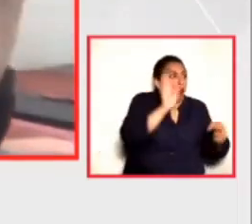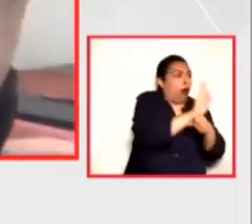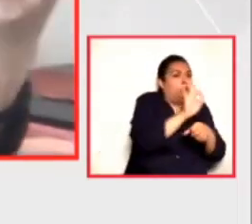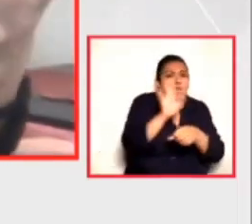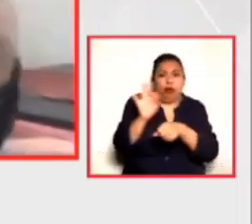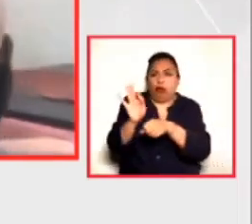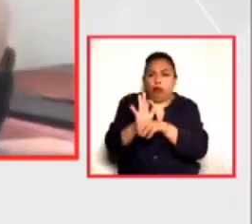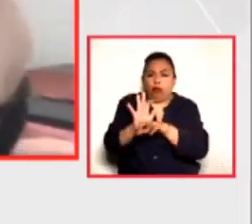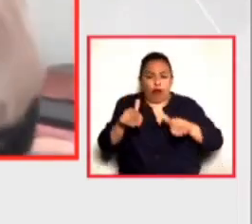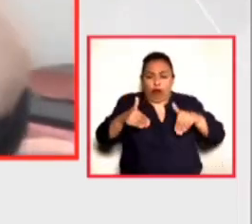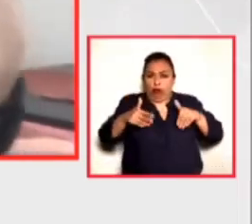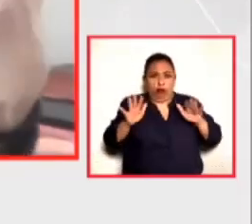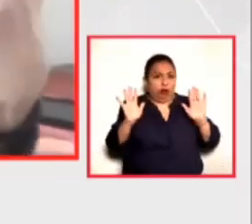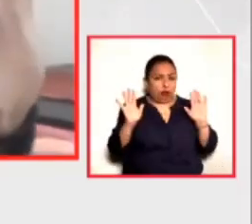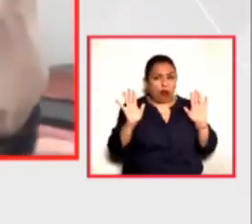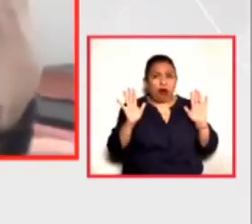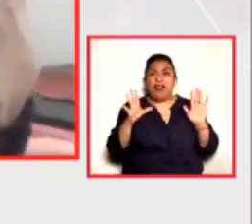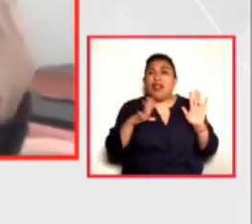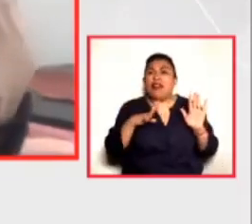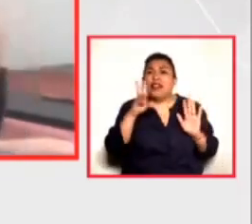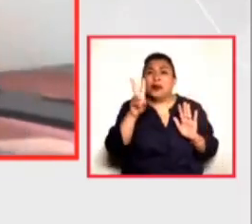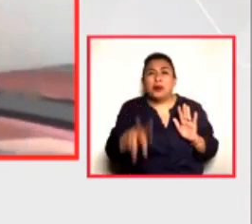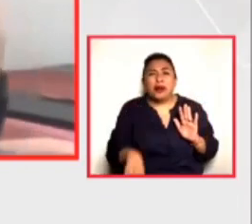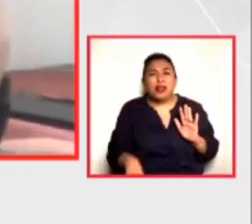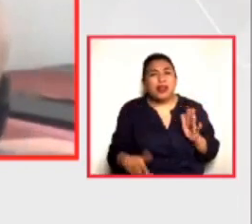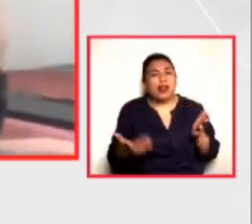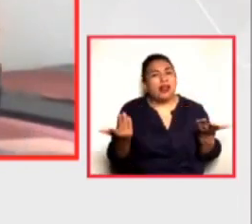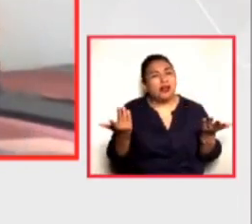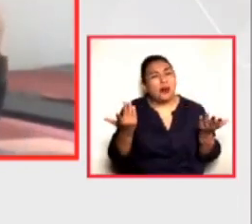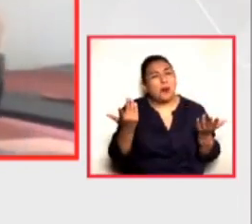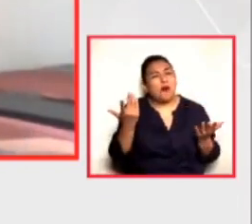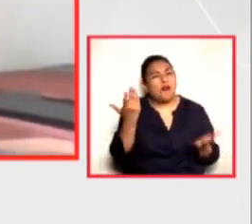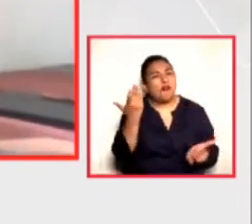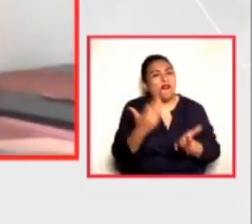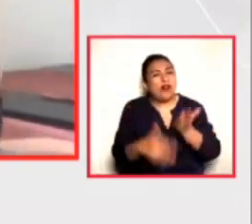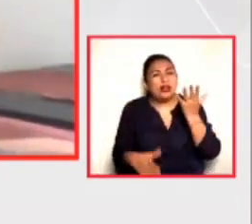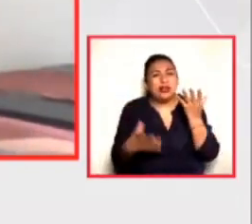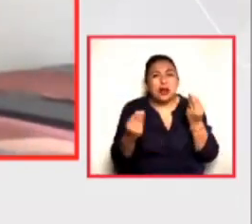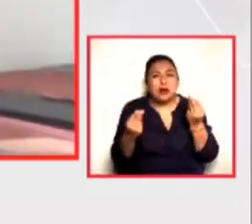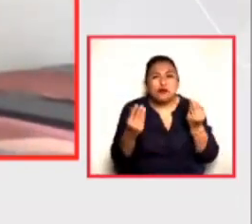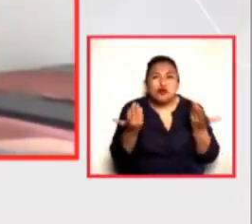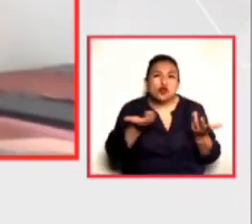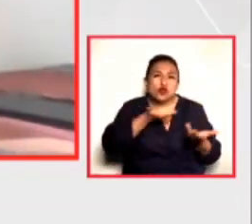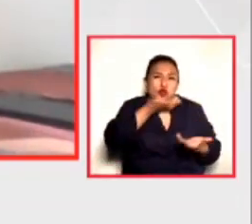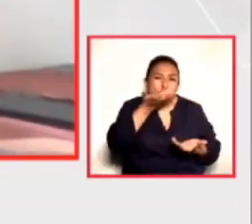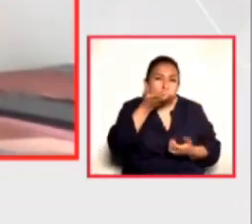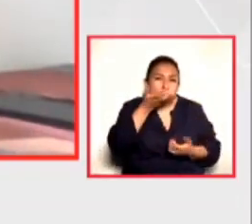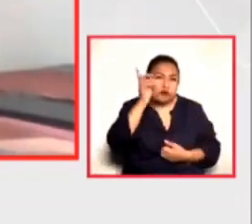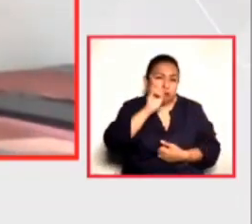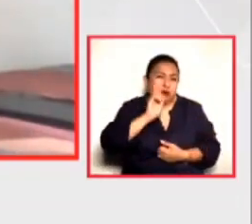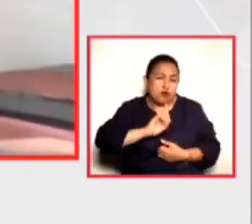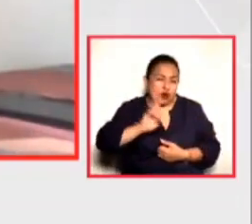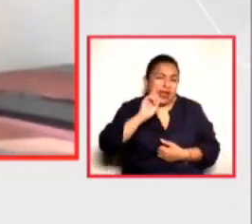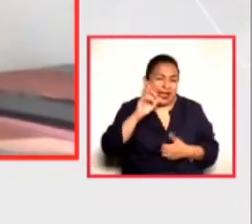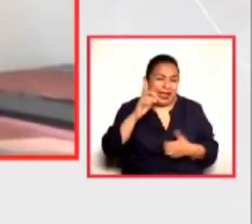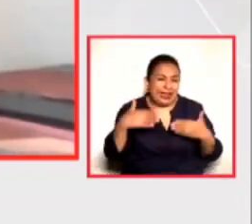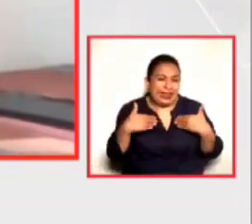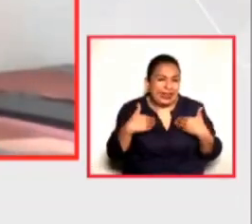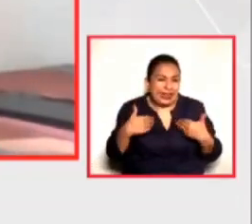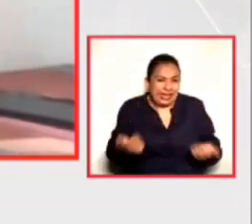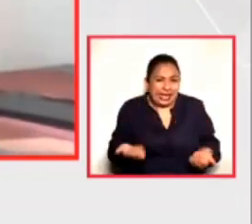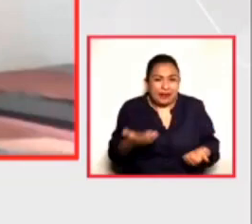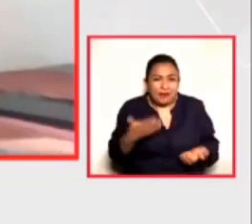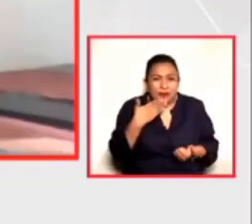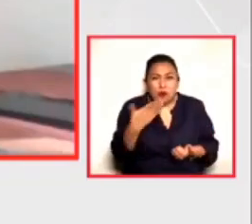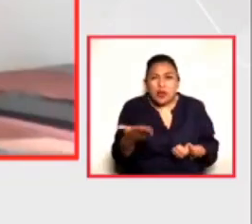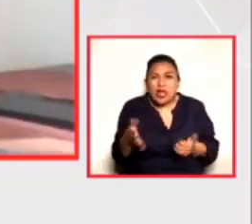poder generador que por tradición tiene la mujer, y entiendo muy bien por qué está como de esa manera